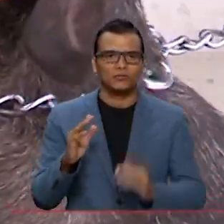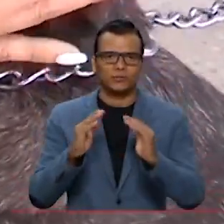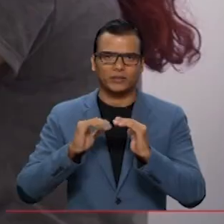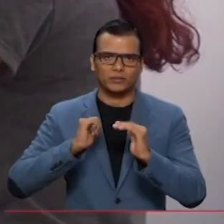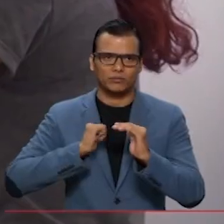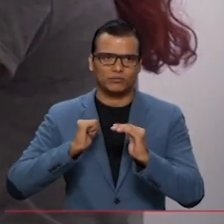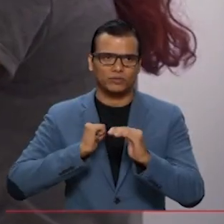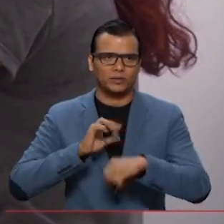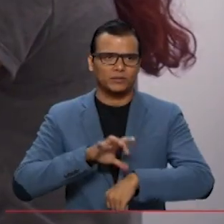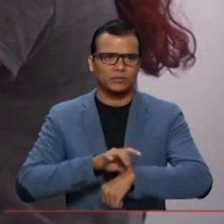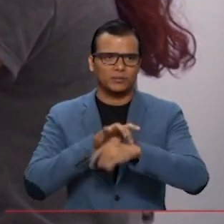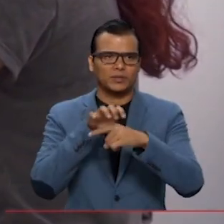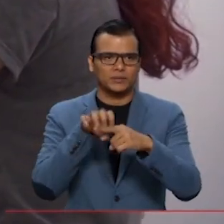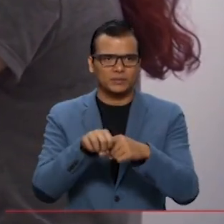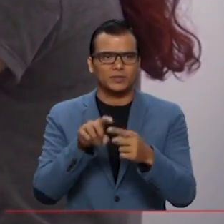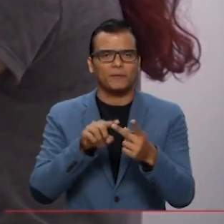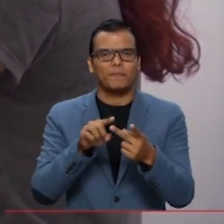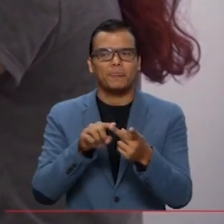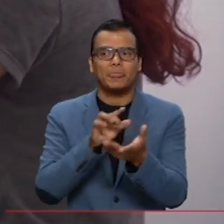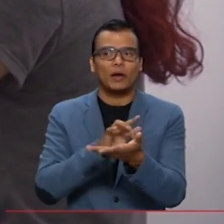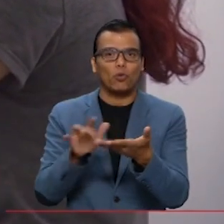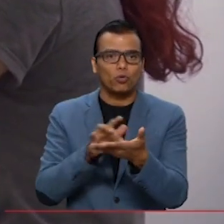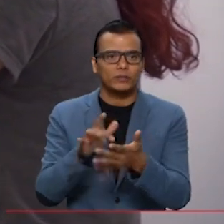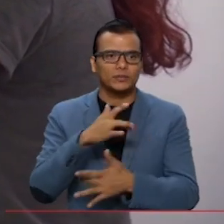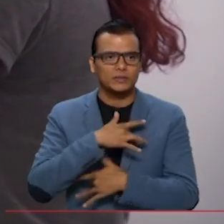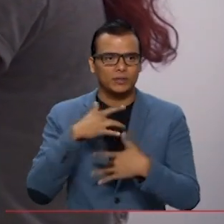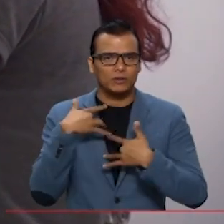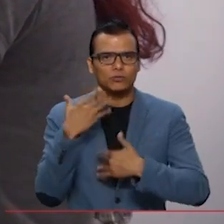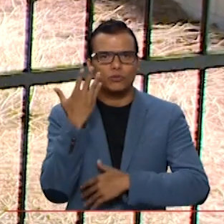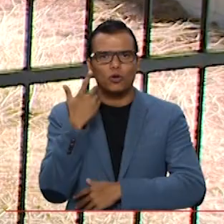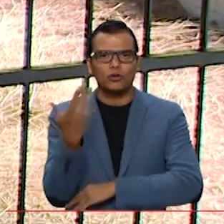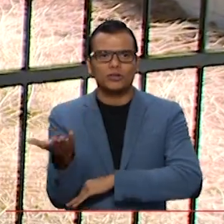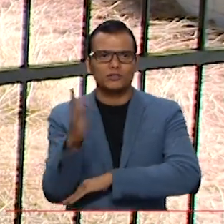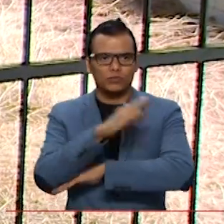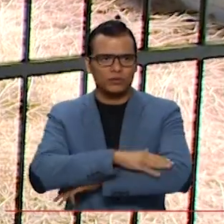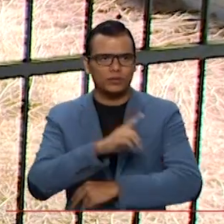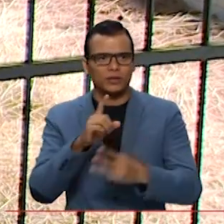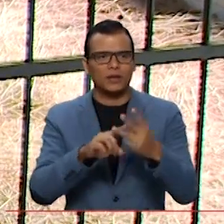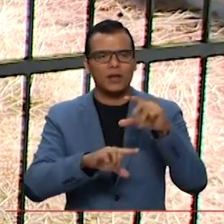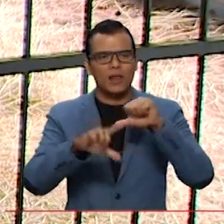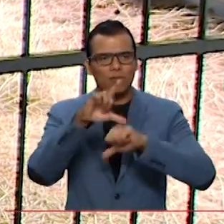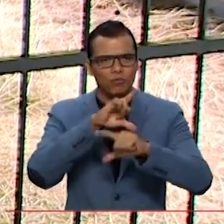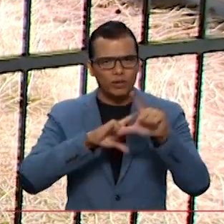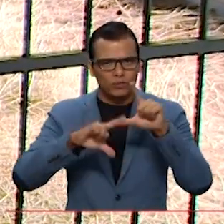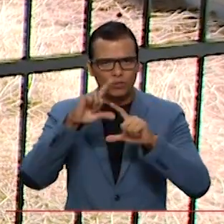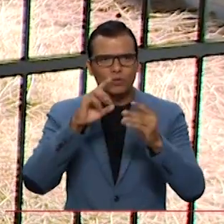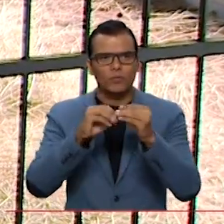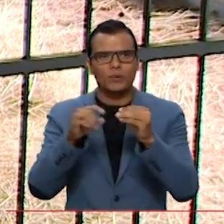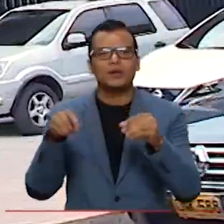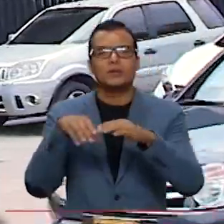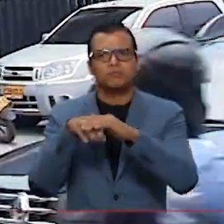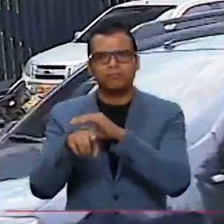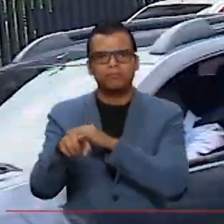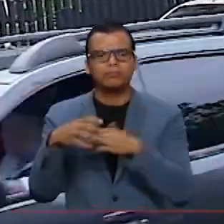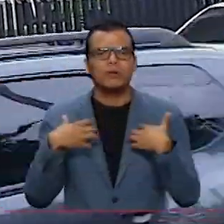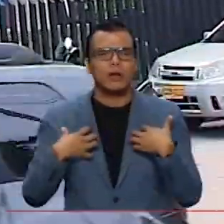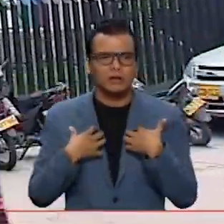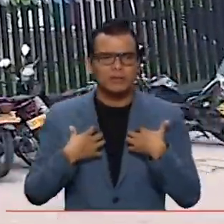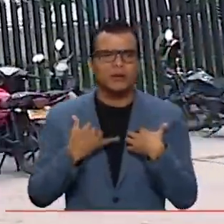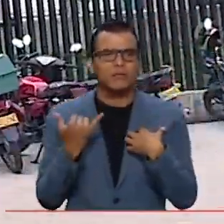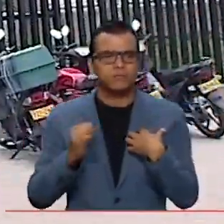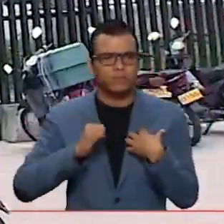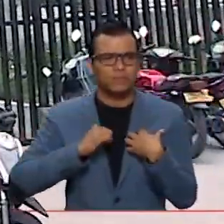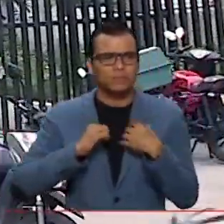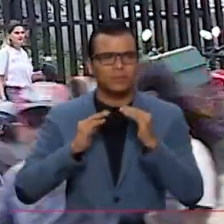Consulta veterinaria, urgencias médicas 24/7, laboratorio clínico y albergue son los principales servicios que presta este lugar, el